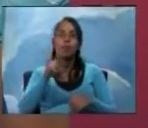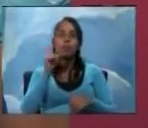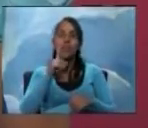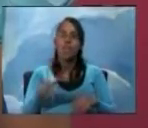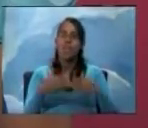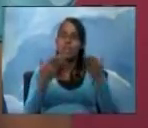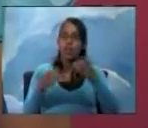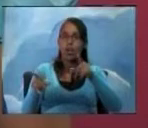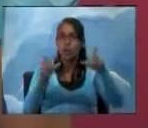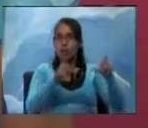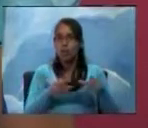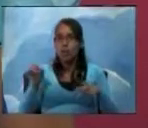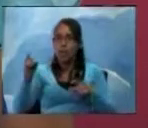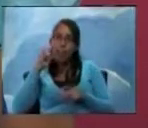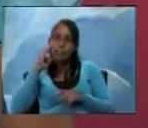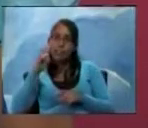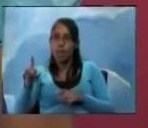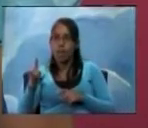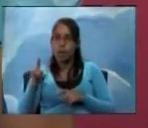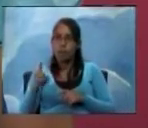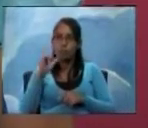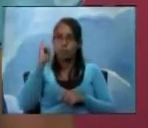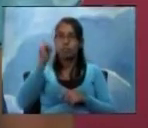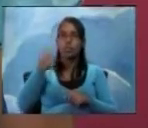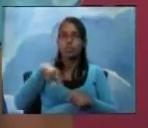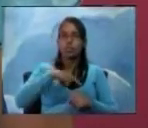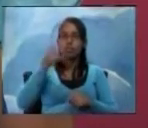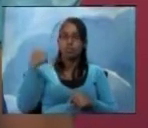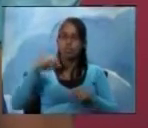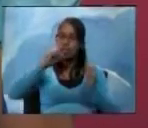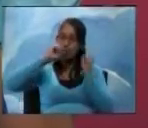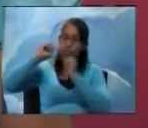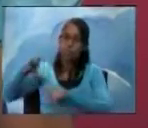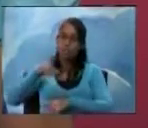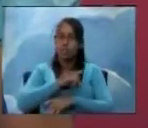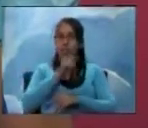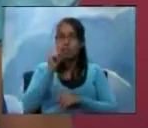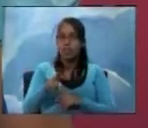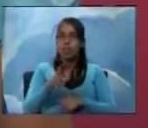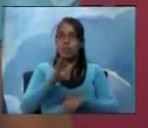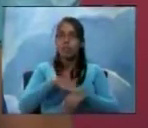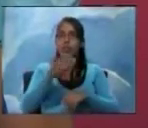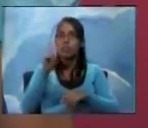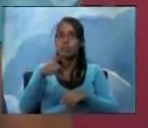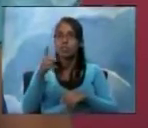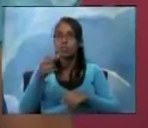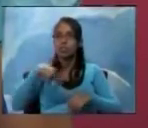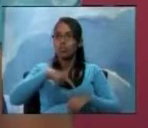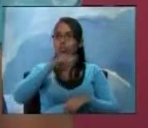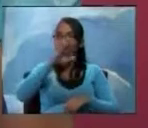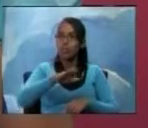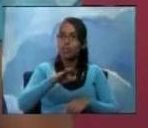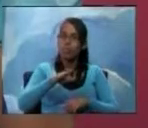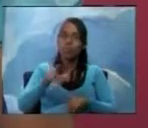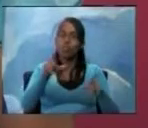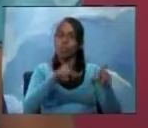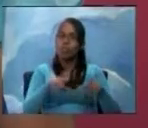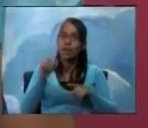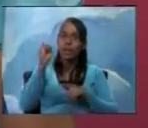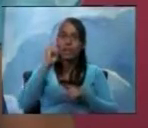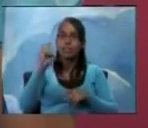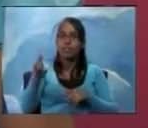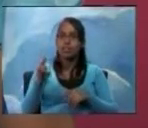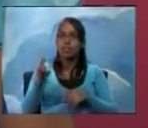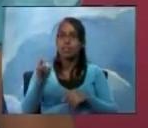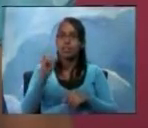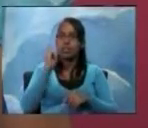dieron lugar al diablo. Y nosotros tenemos que despojarnos de eso, porque si no, nosotros le estamos dando lugar al